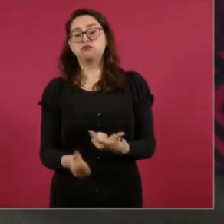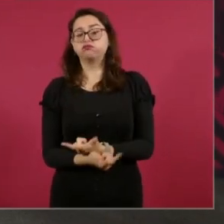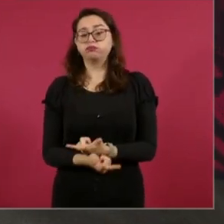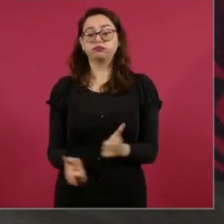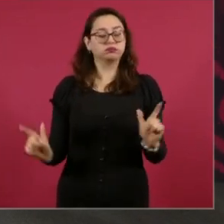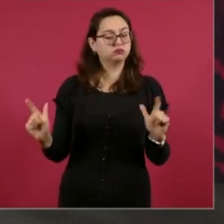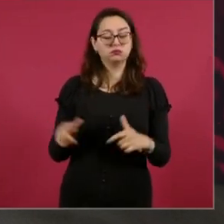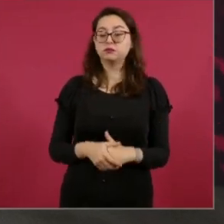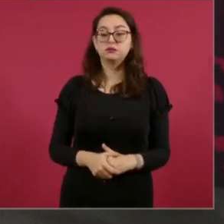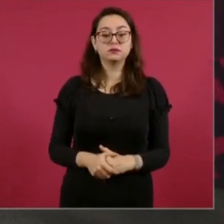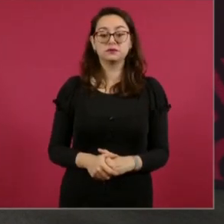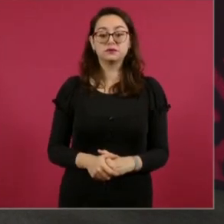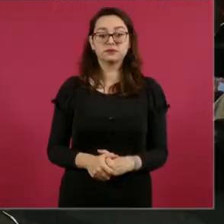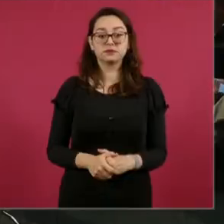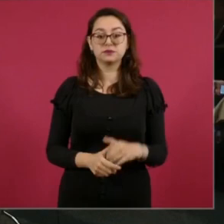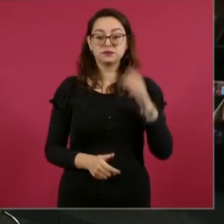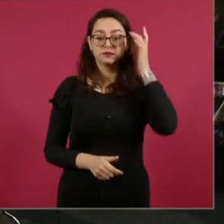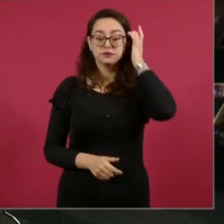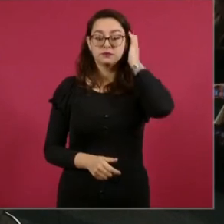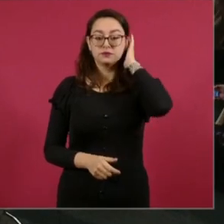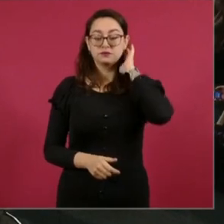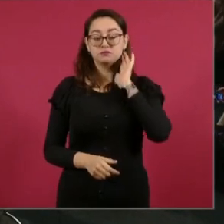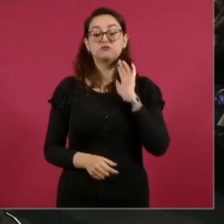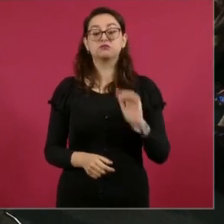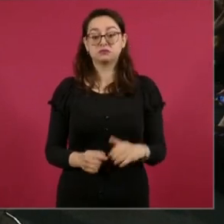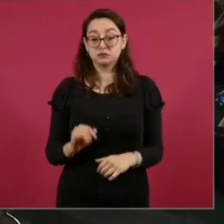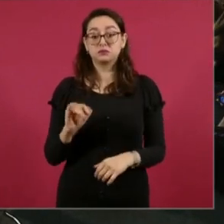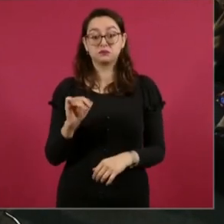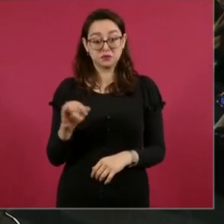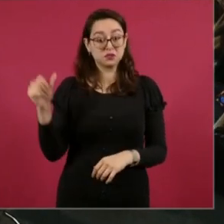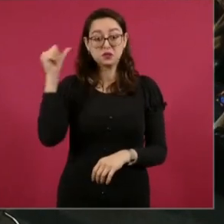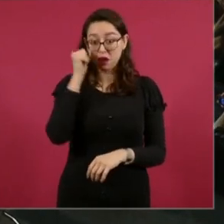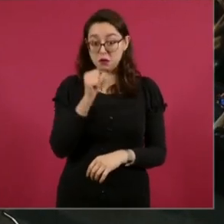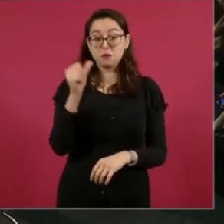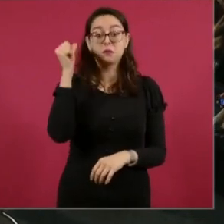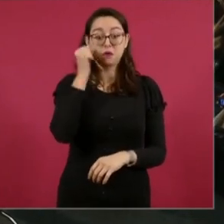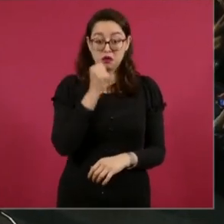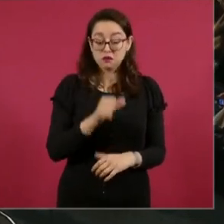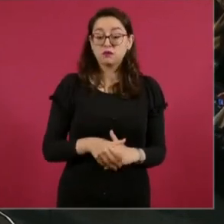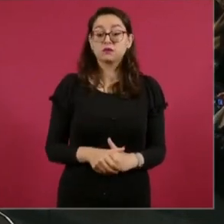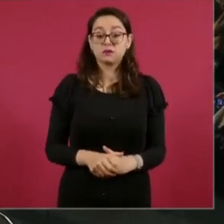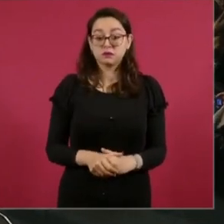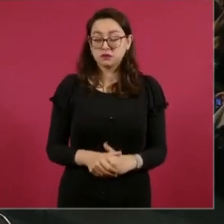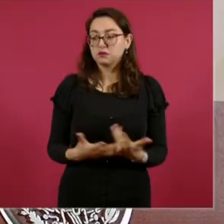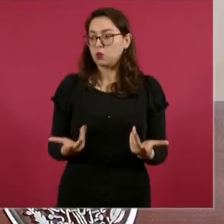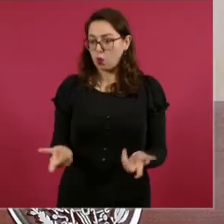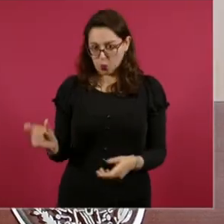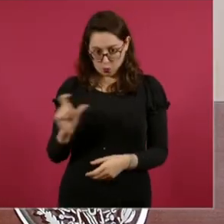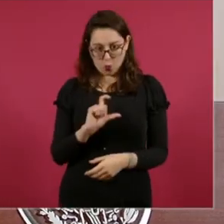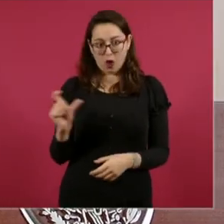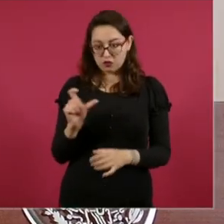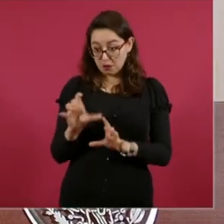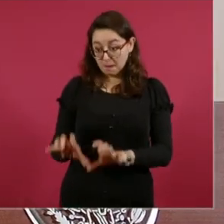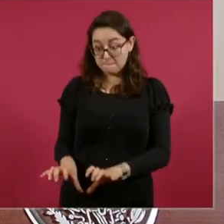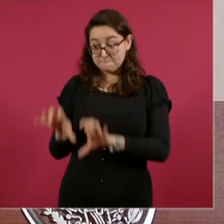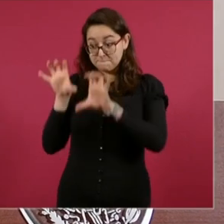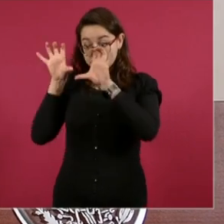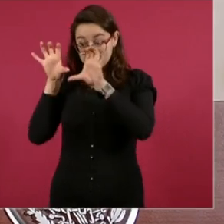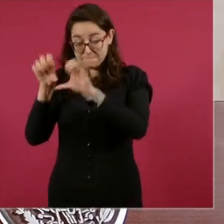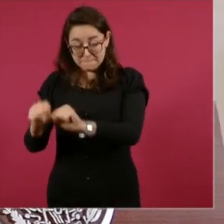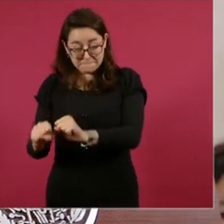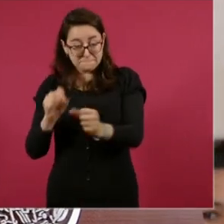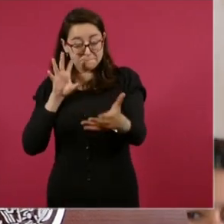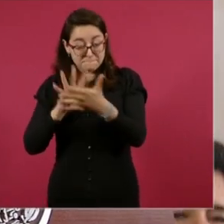Pero en todos los casos, casi en todos, donde tenemos posibilidad de encontrar a